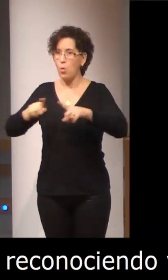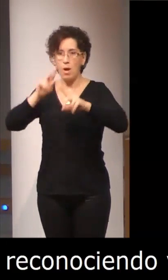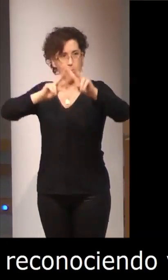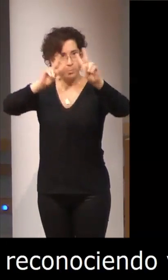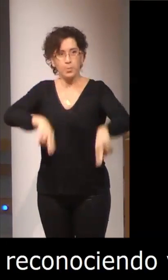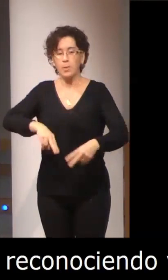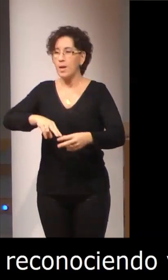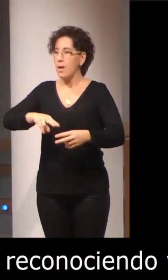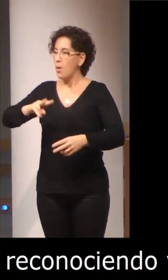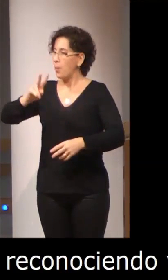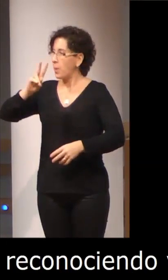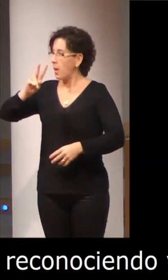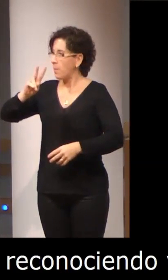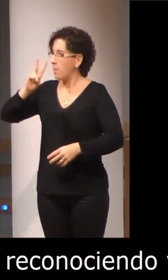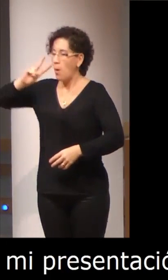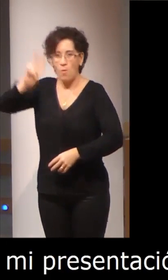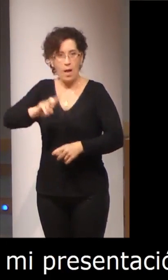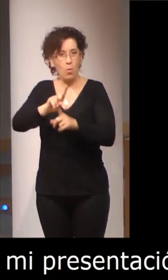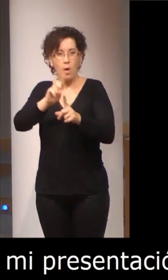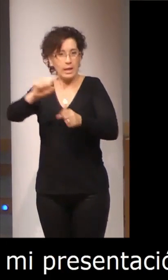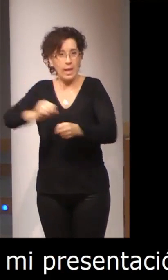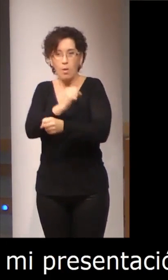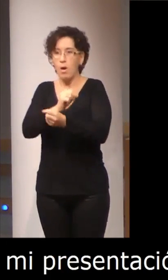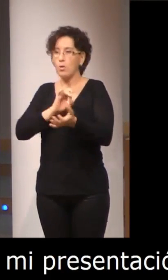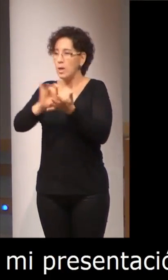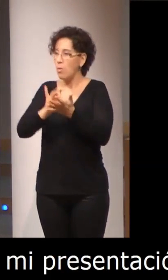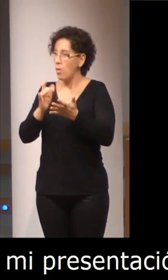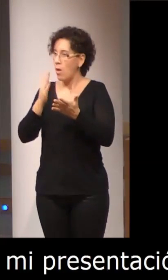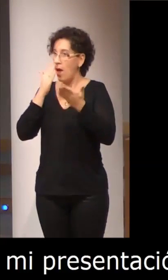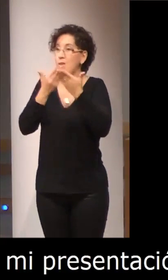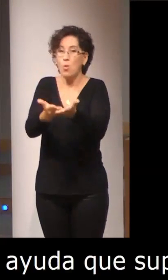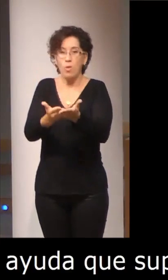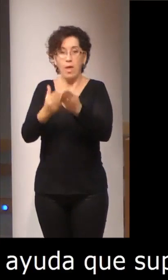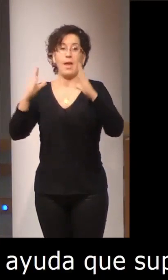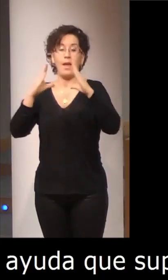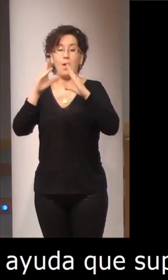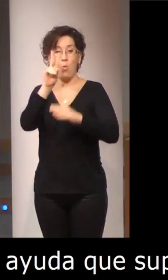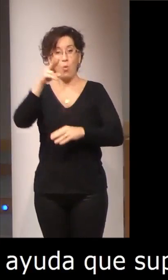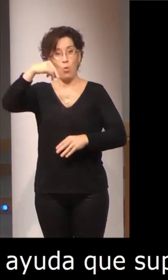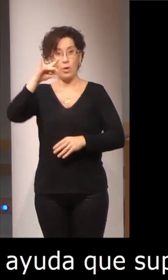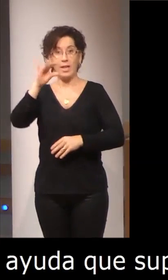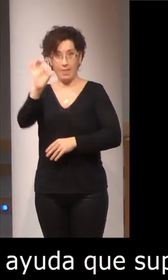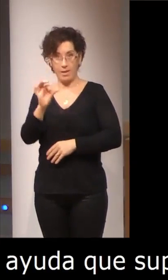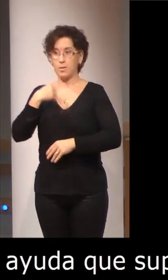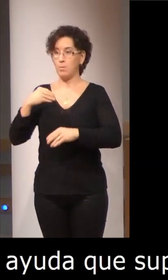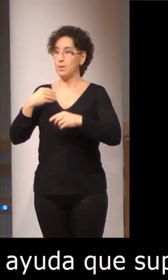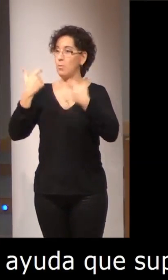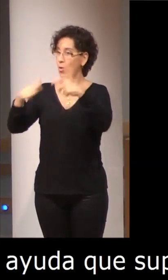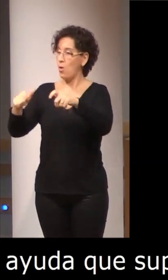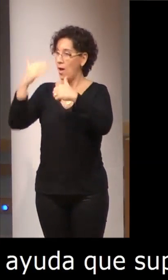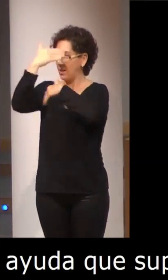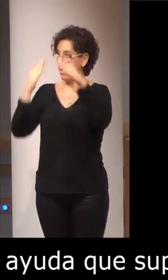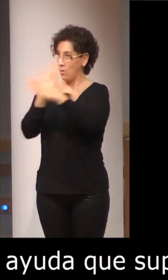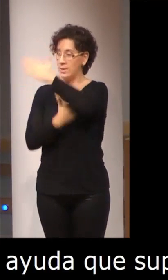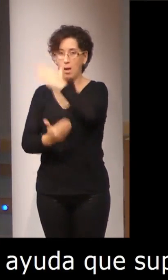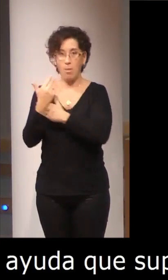y la ayuda que supone para ellos y para nosotros UNIDIS, la Unidad de Atención a la Discapacidad de la UNED.